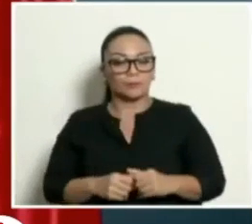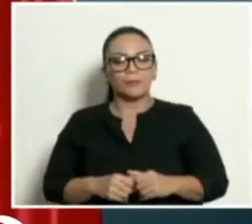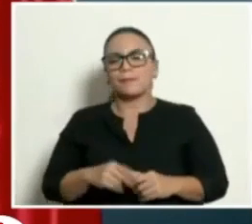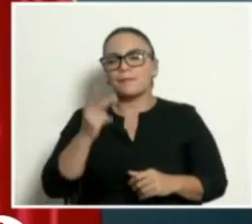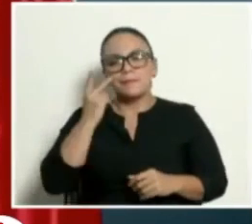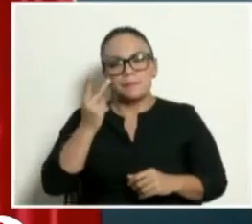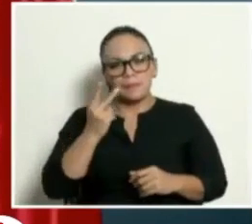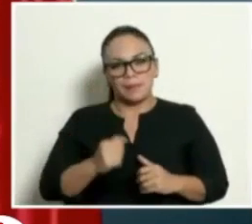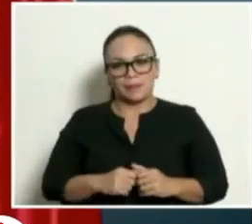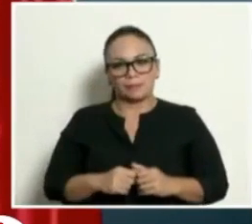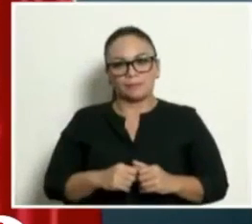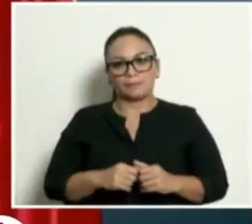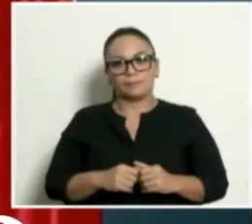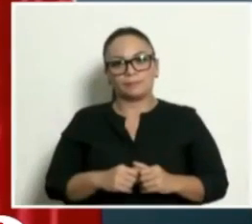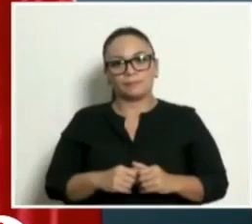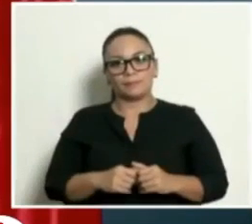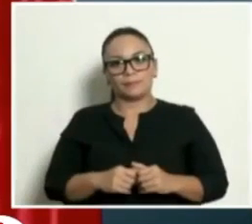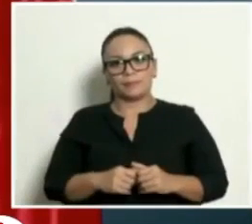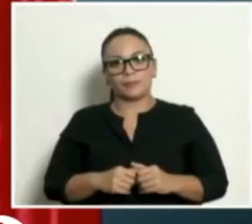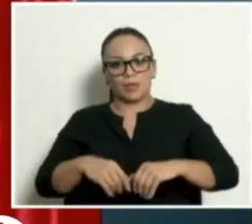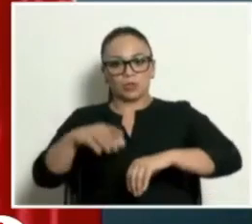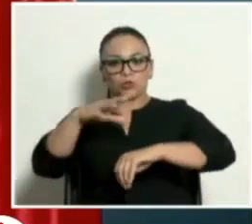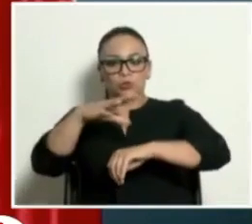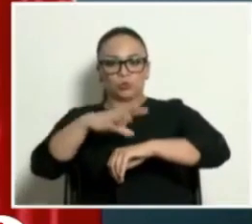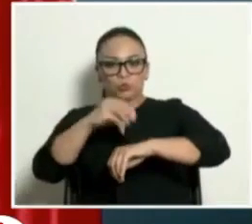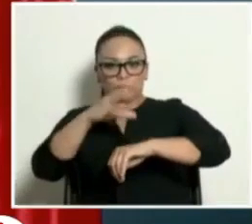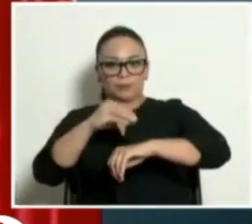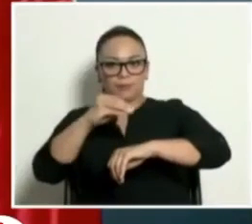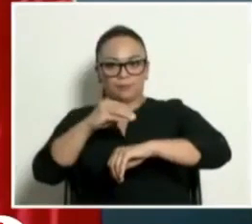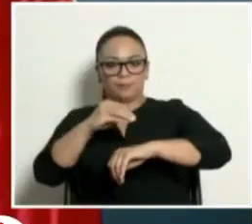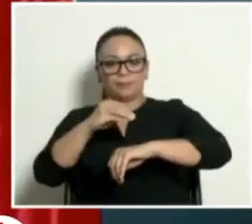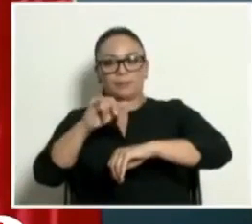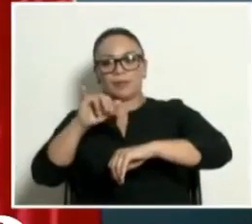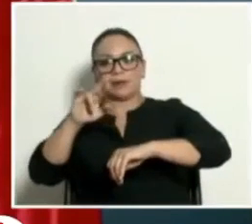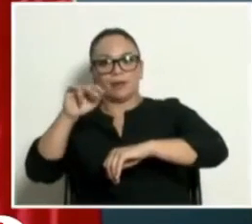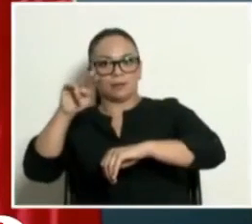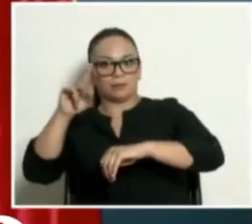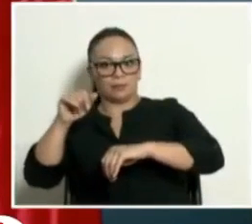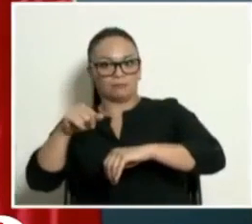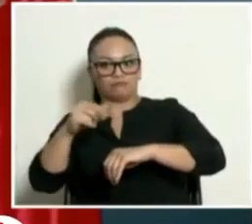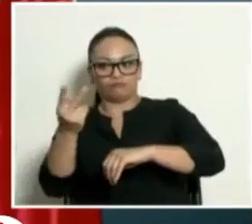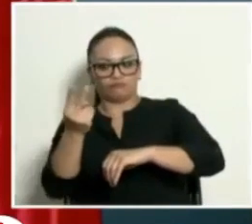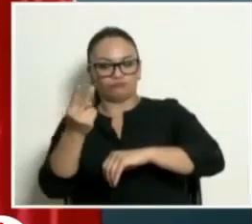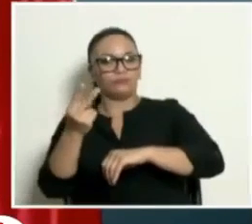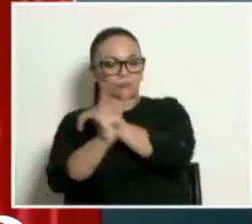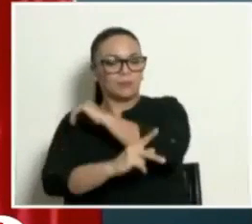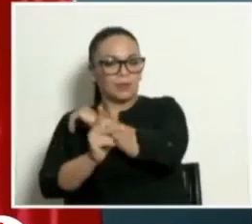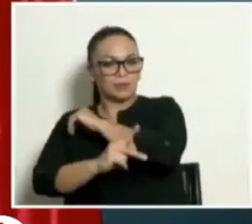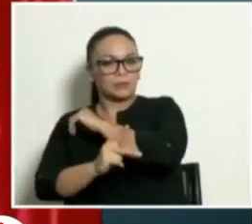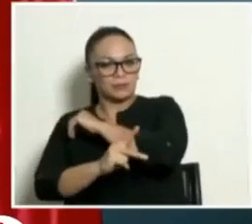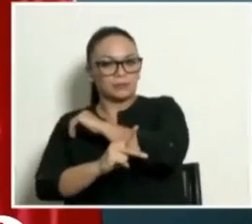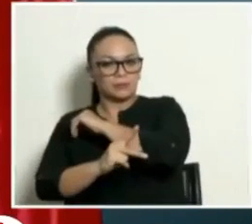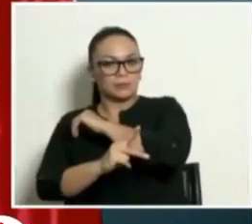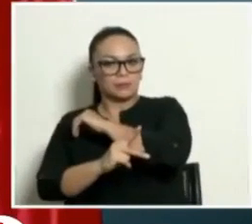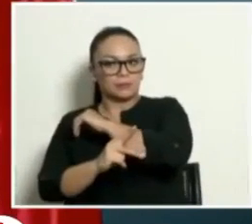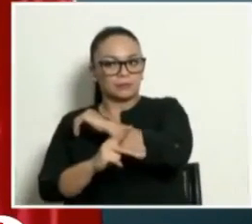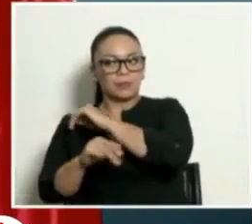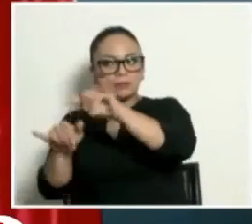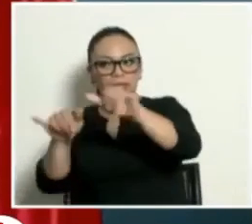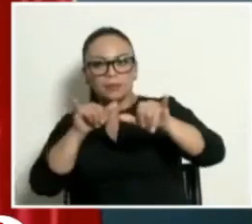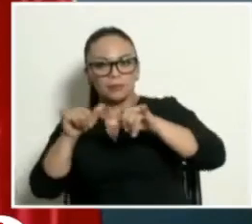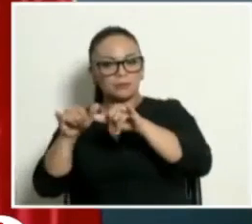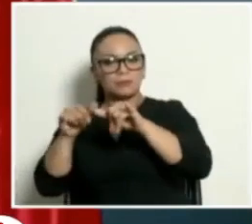Fíjese, Irlanda, Suecia, dos sociedades para todos los estándares